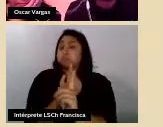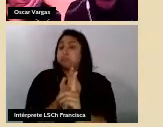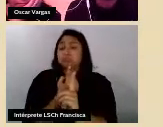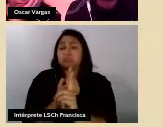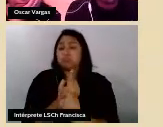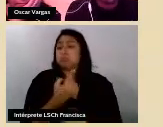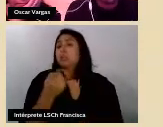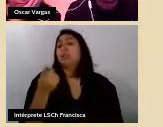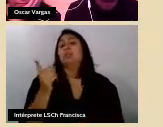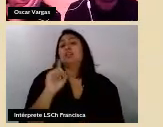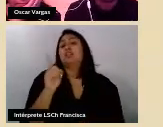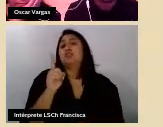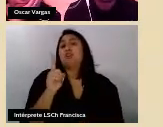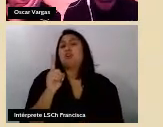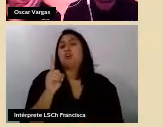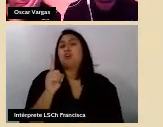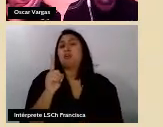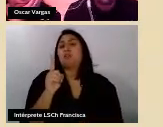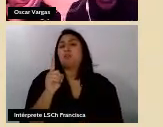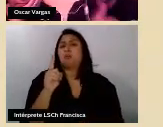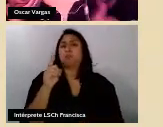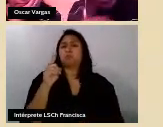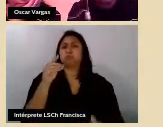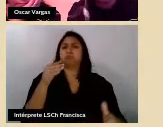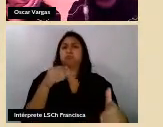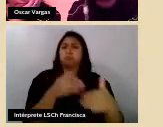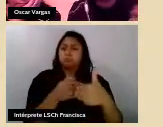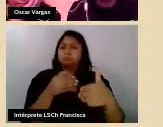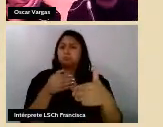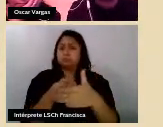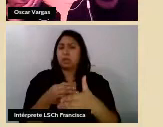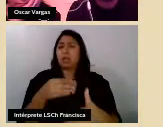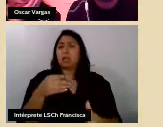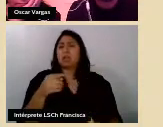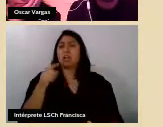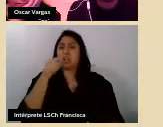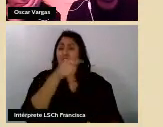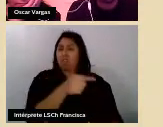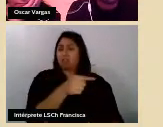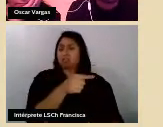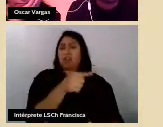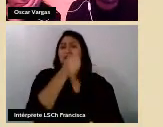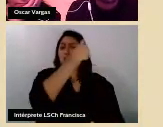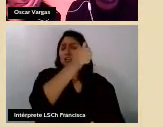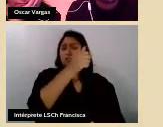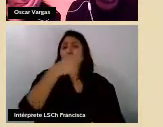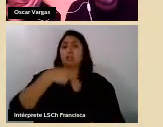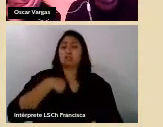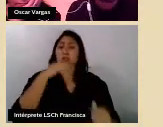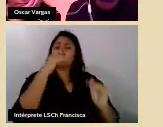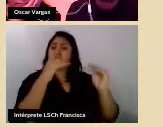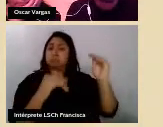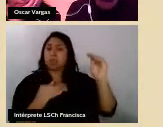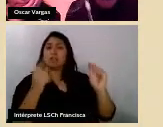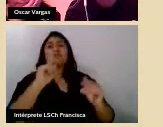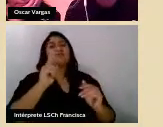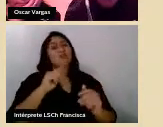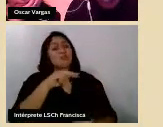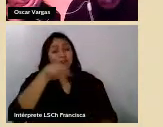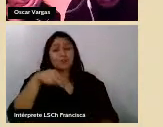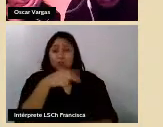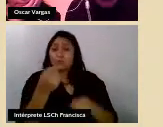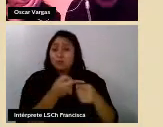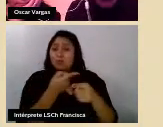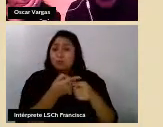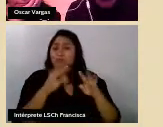No es tan rígido, ella es la directora y yo soy el montajista, solo que no, es una familia. Entonces conversamos, nos planteamos,